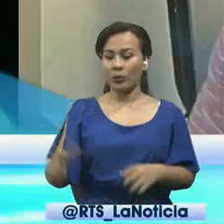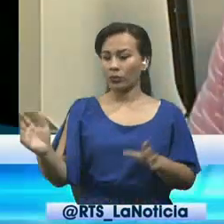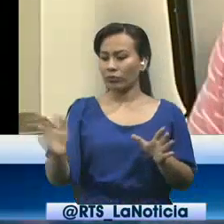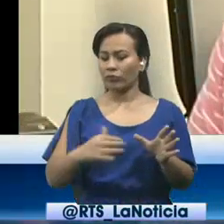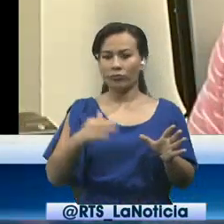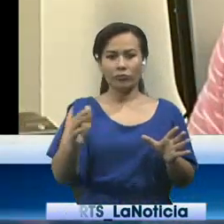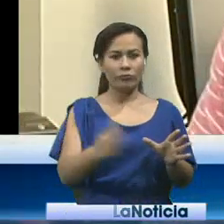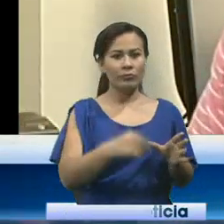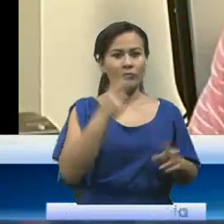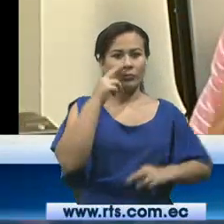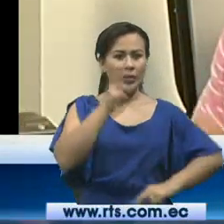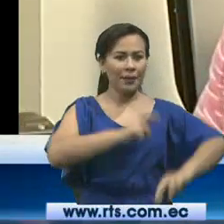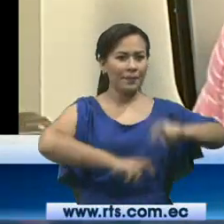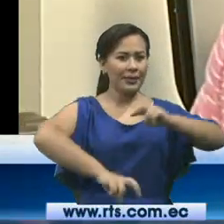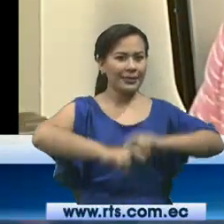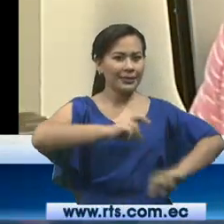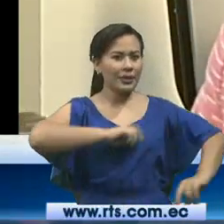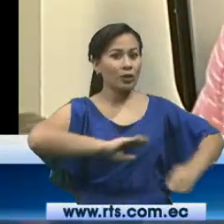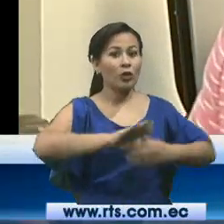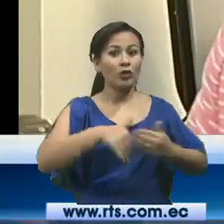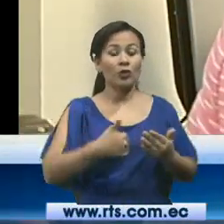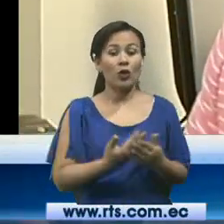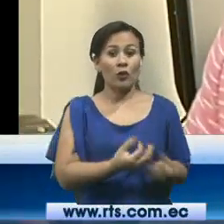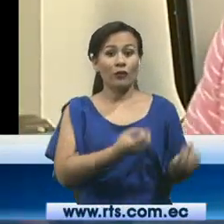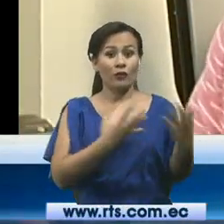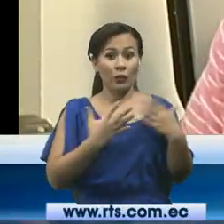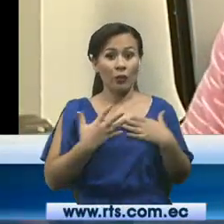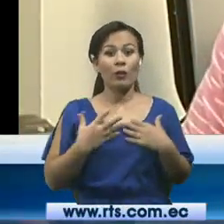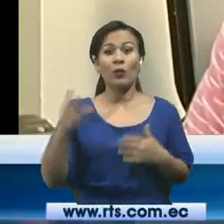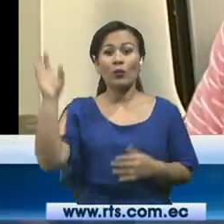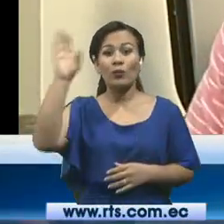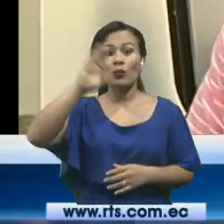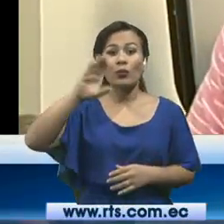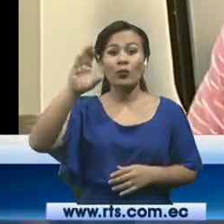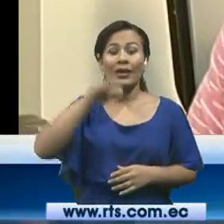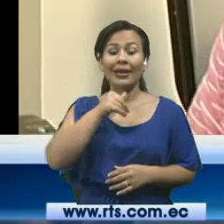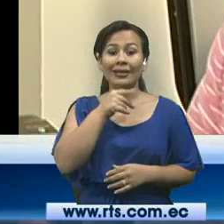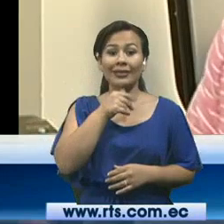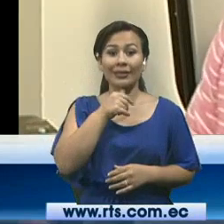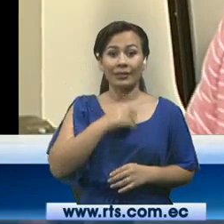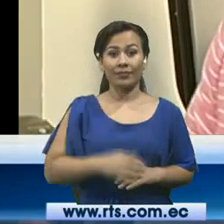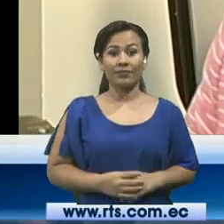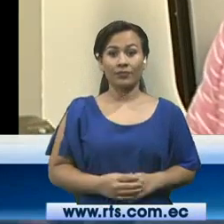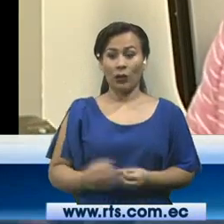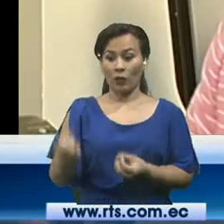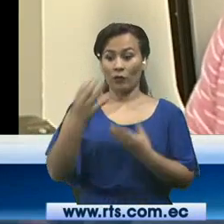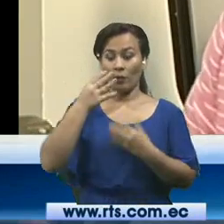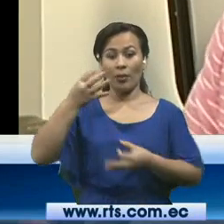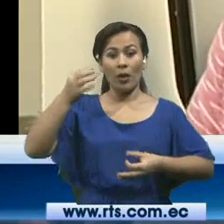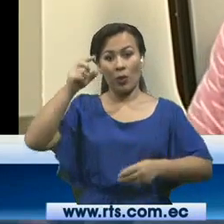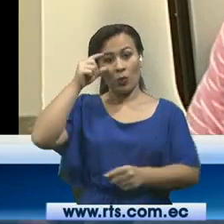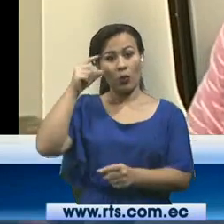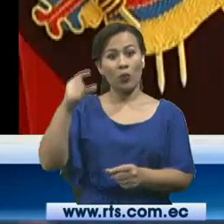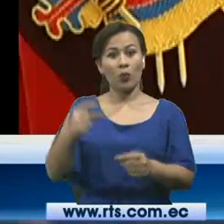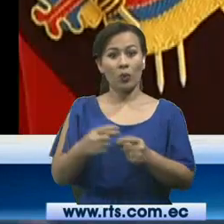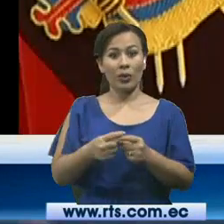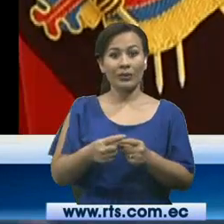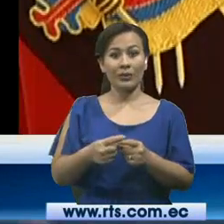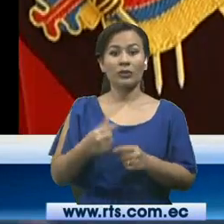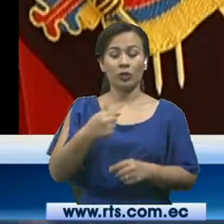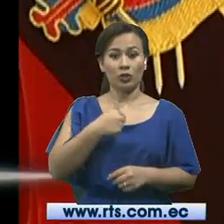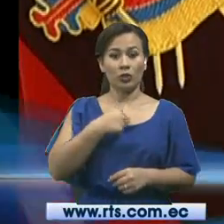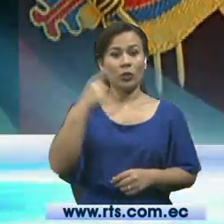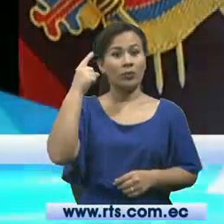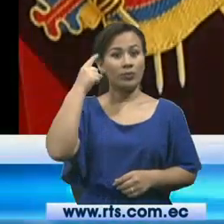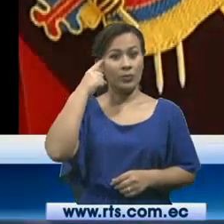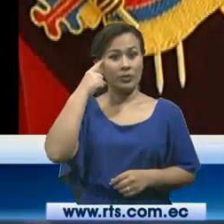las pericias realizadas, de todos los informes, es revocar el pronunciamiento del fiscal inferior, porque considero que